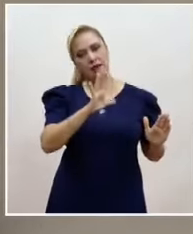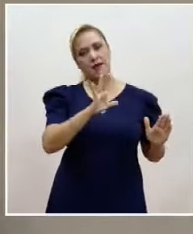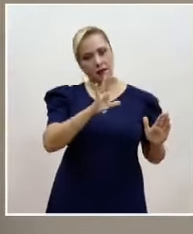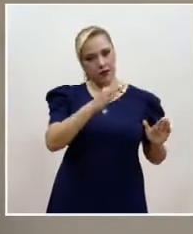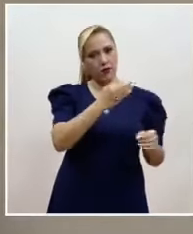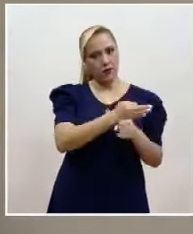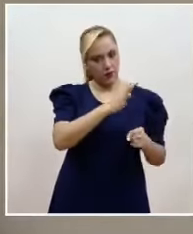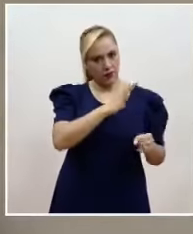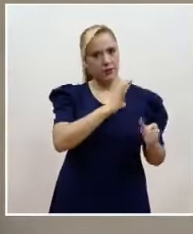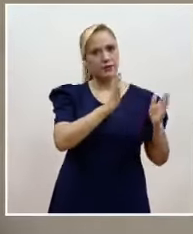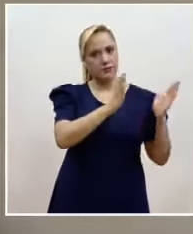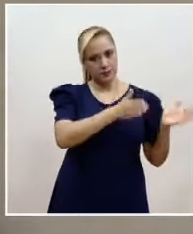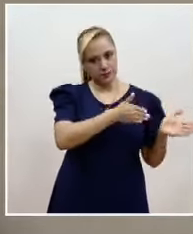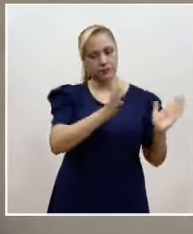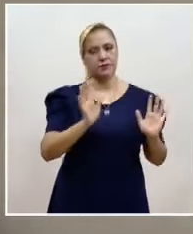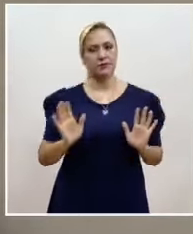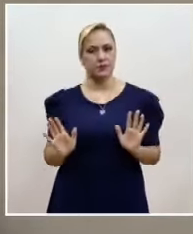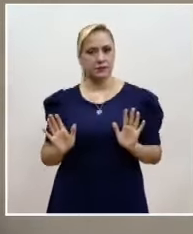dispute resolutions que hay